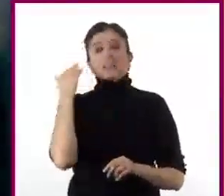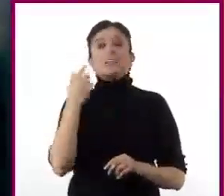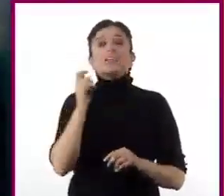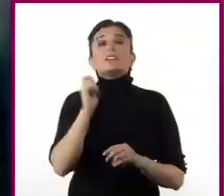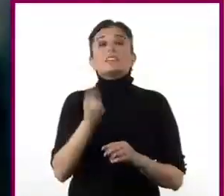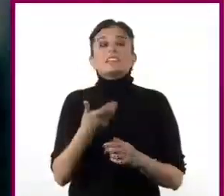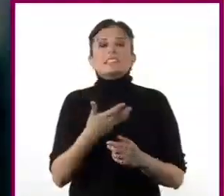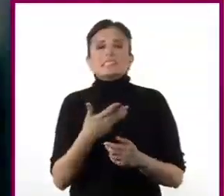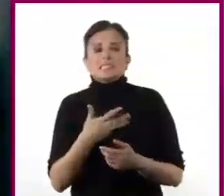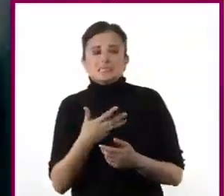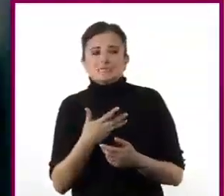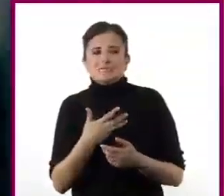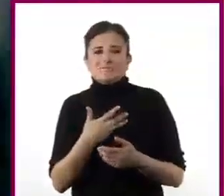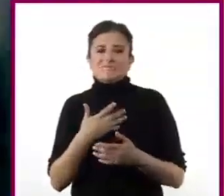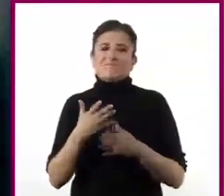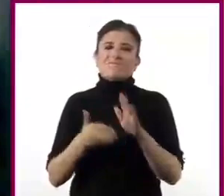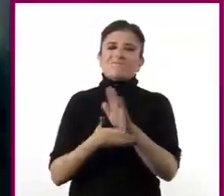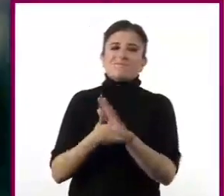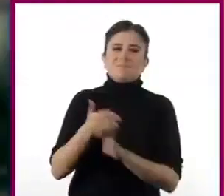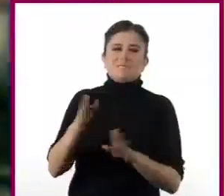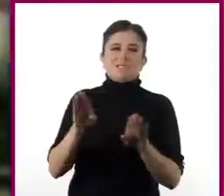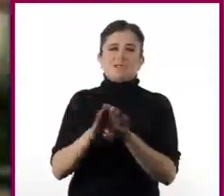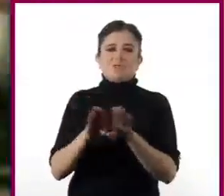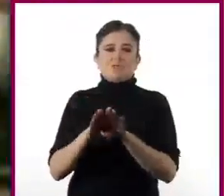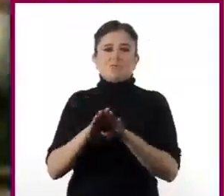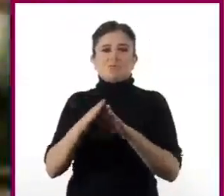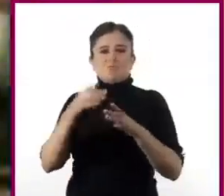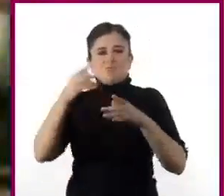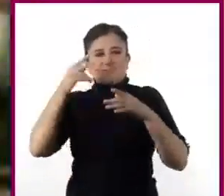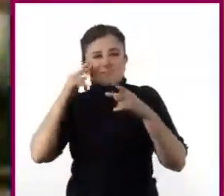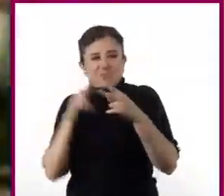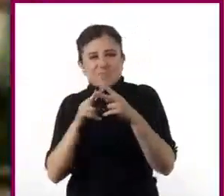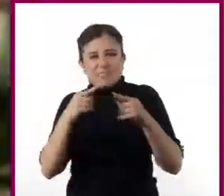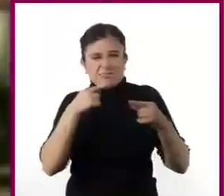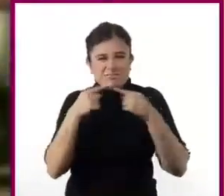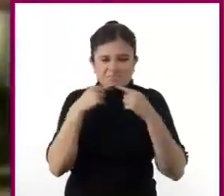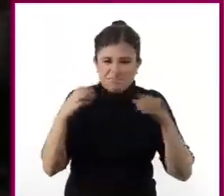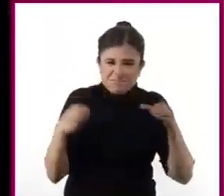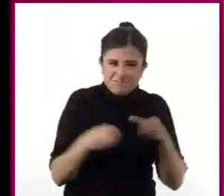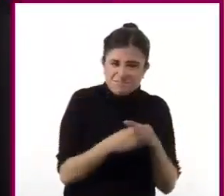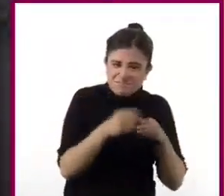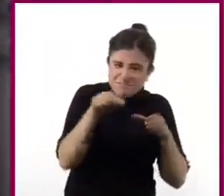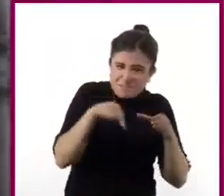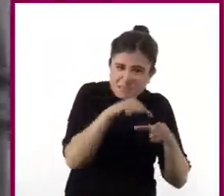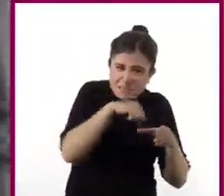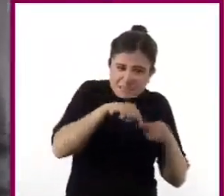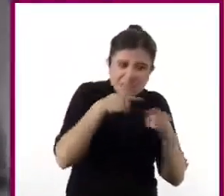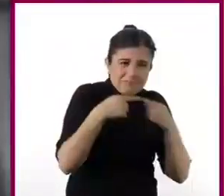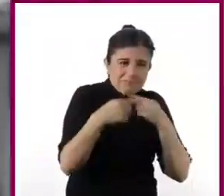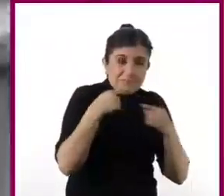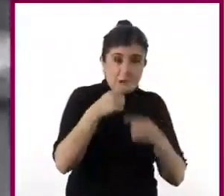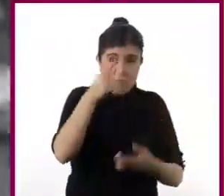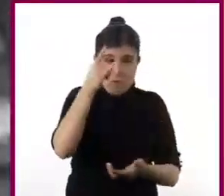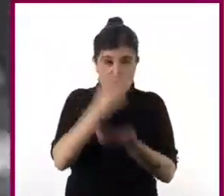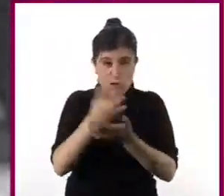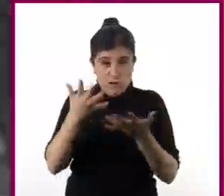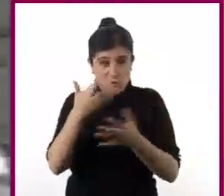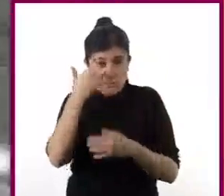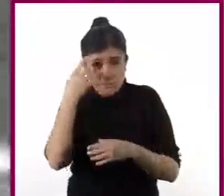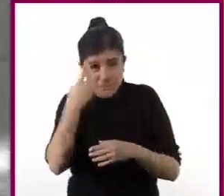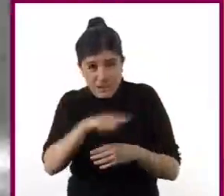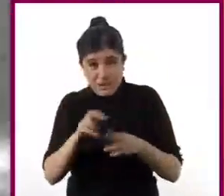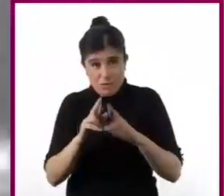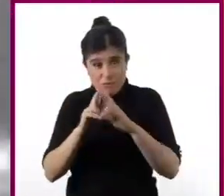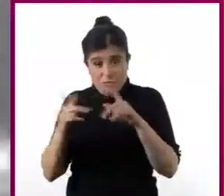que irse de manera subterránea, de manera conspirativa. No necesariamente para romper con